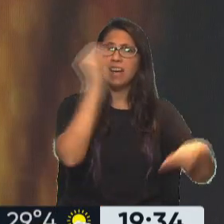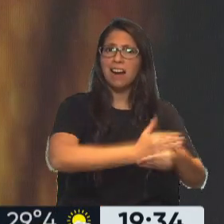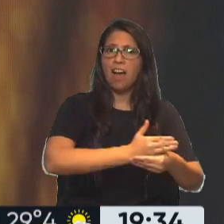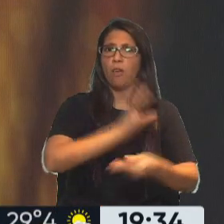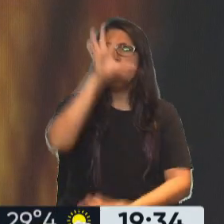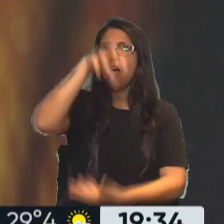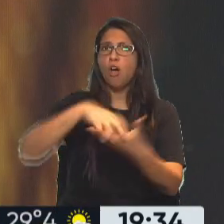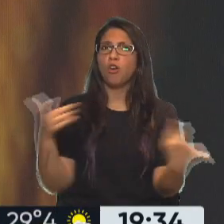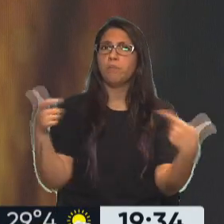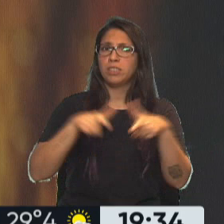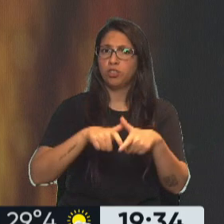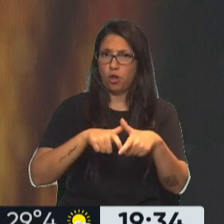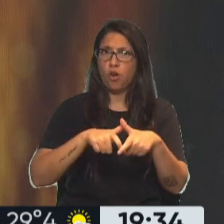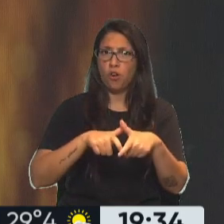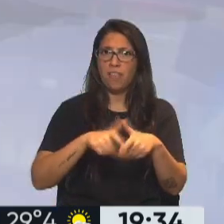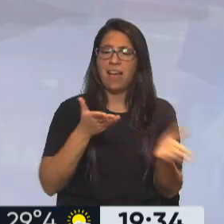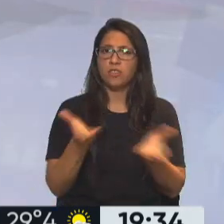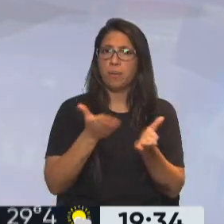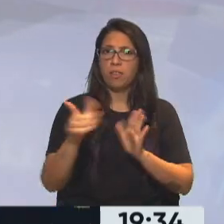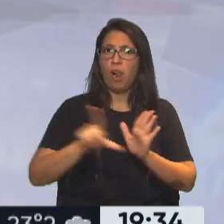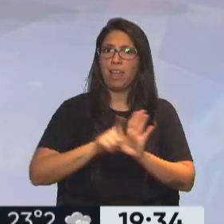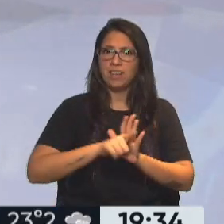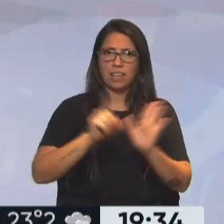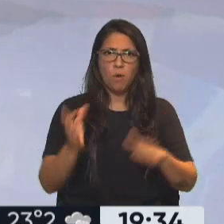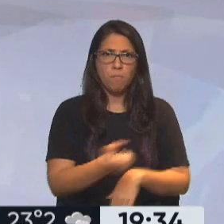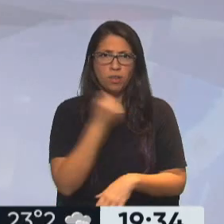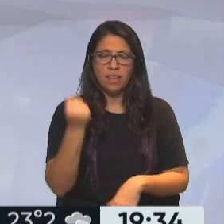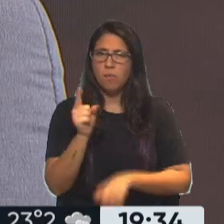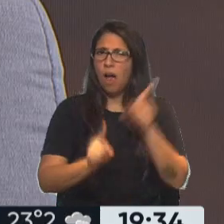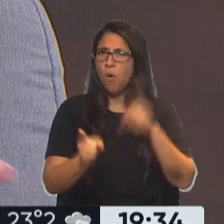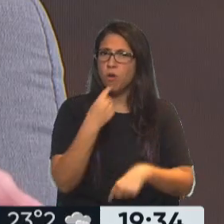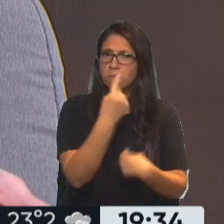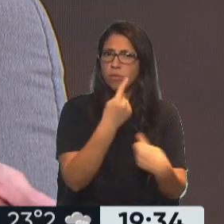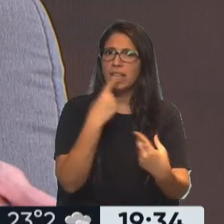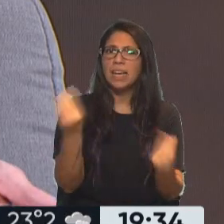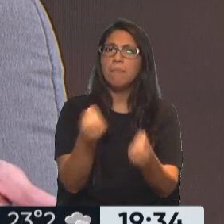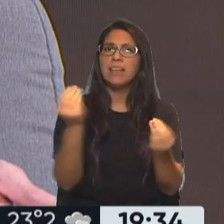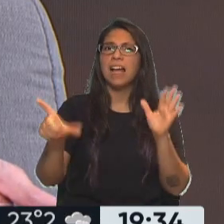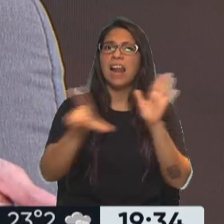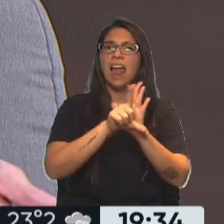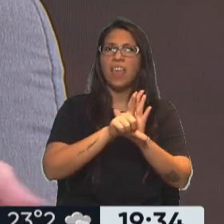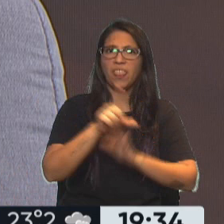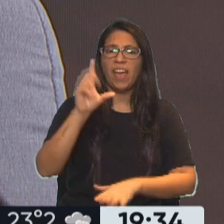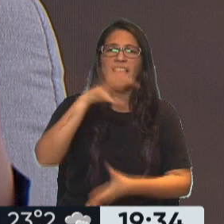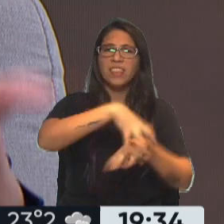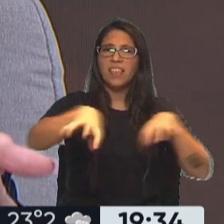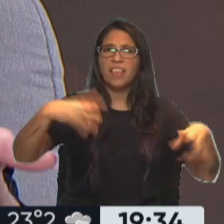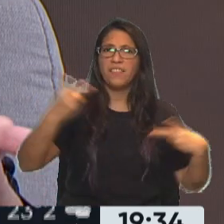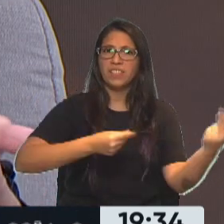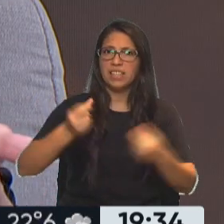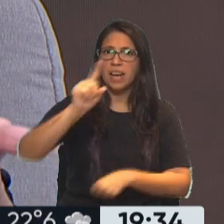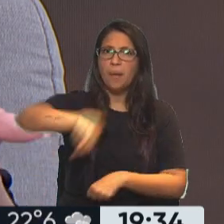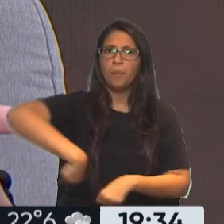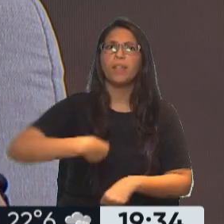esta Comisión de Asesoramiento Legislativo. Esto es importante decirlo, Horacio, porque se pregunta a la gente qué pasó con la Ley de Entidades Financieras, que fue la que dio